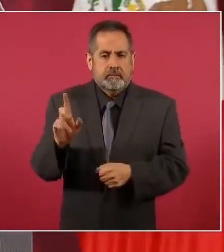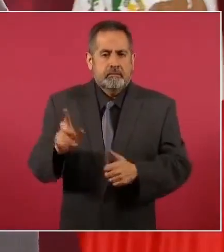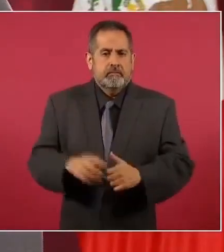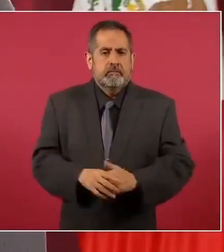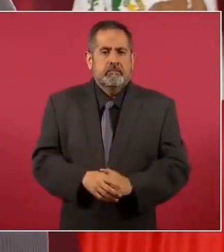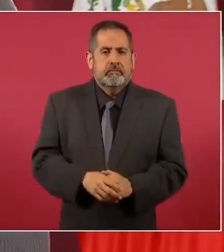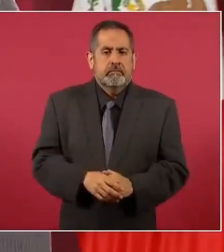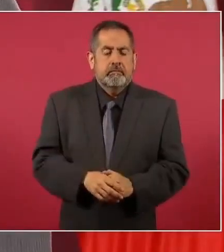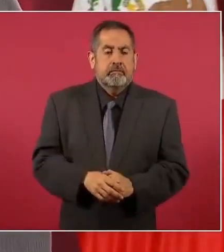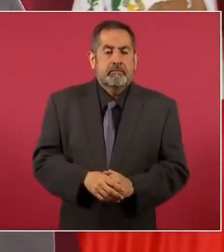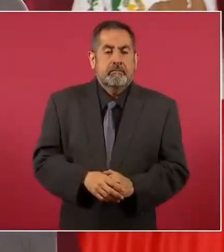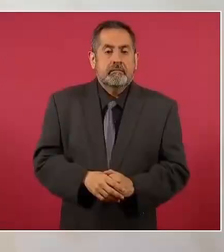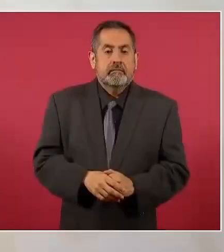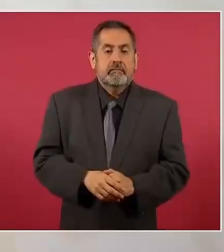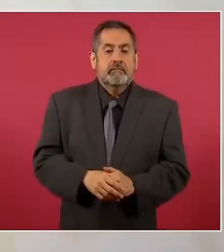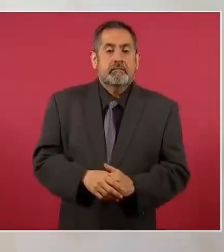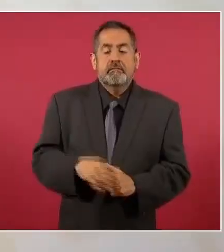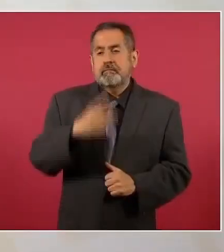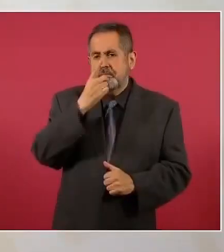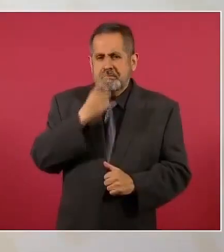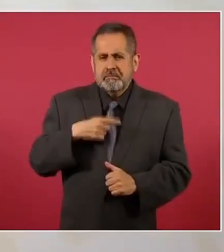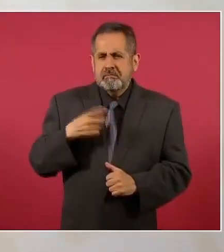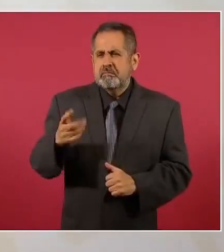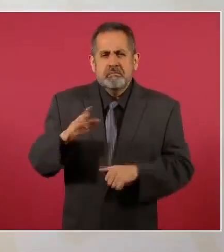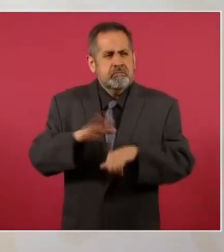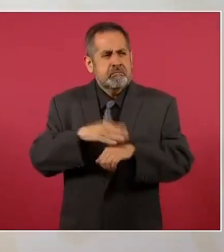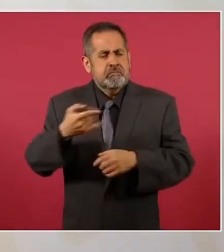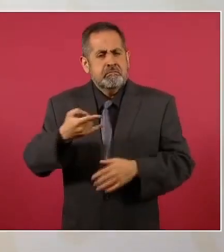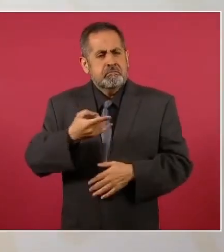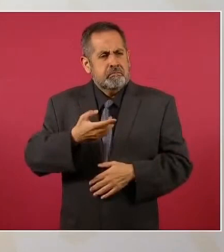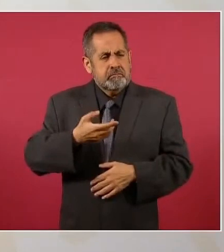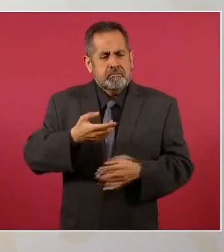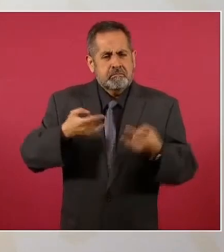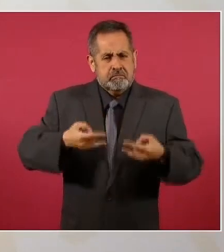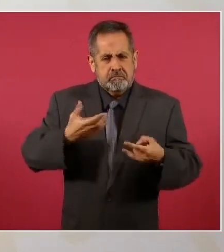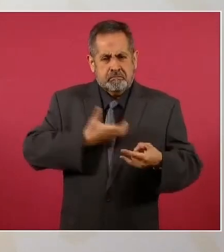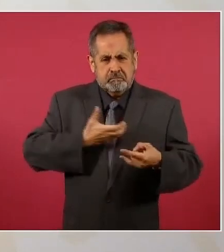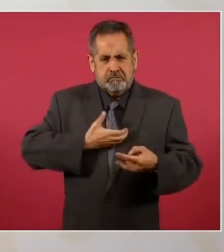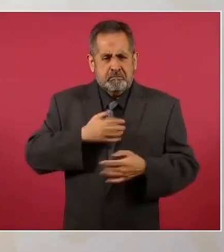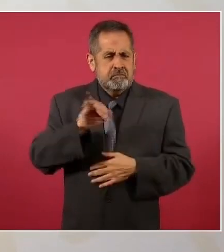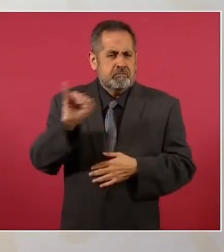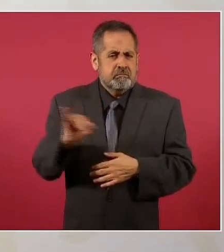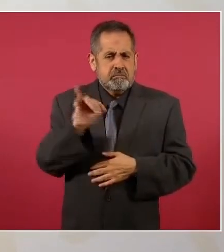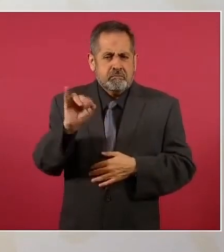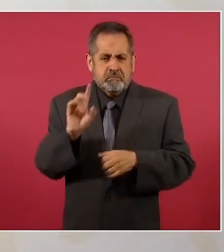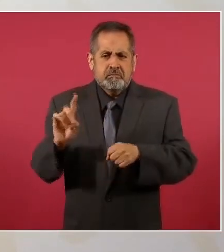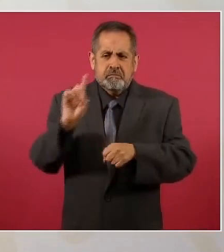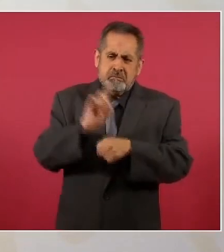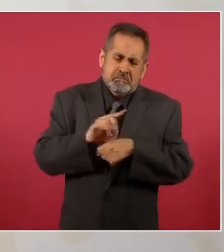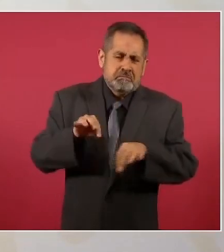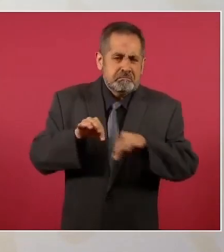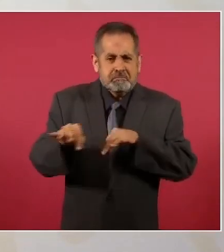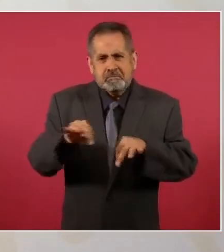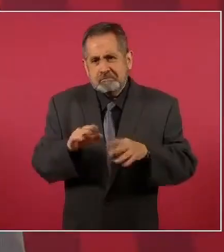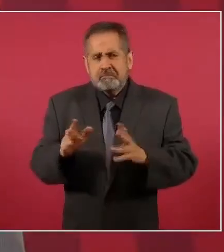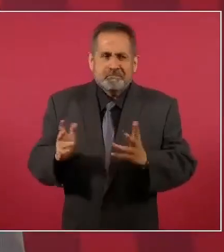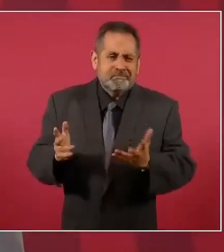porque me plantearon, ¿por qué el Zócalo el jueves es día laboral?